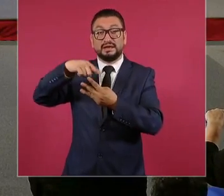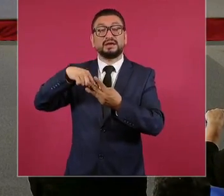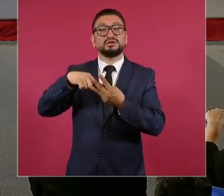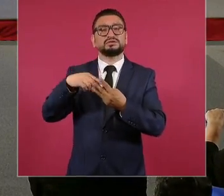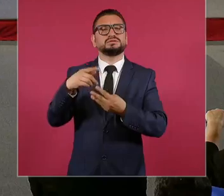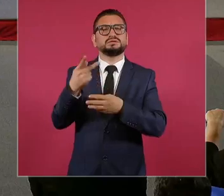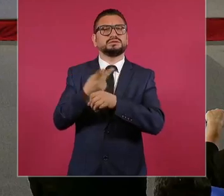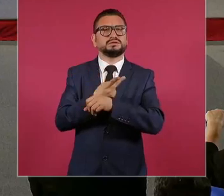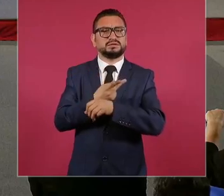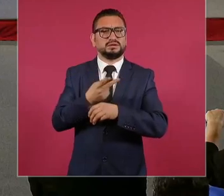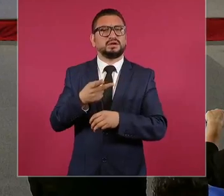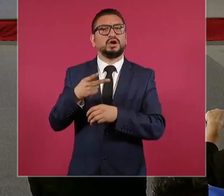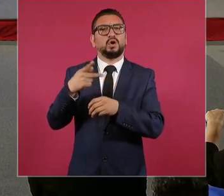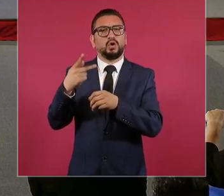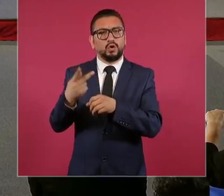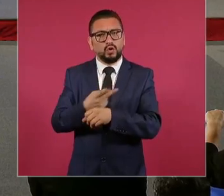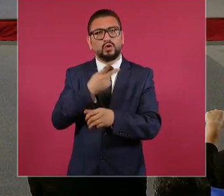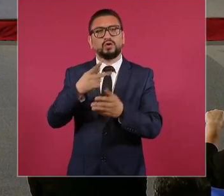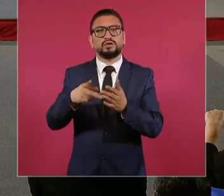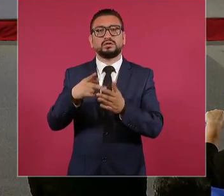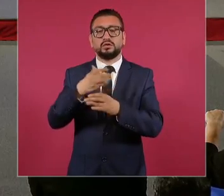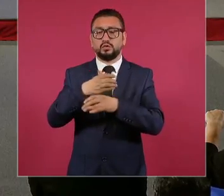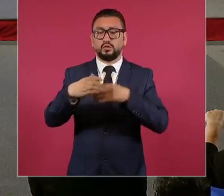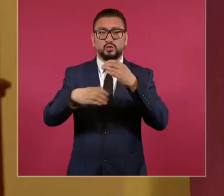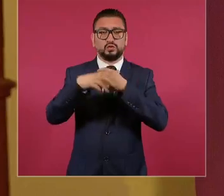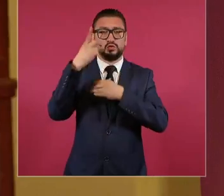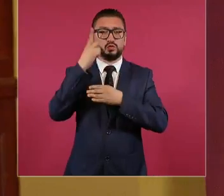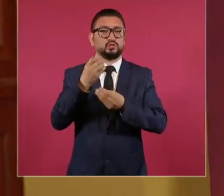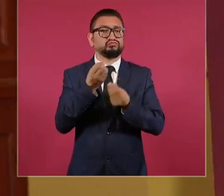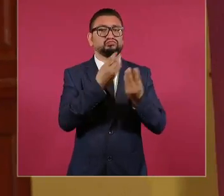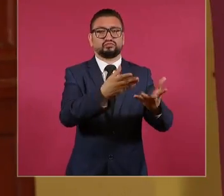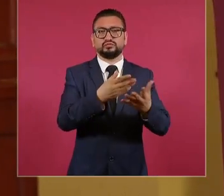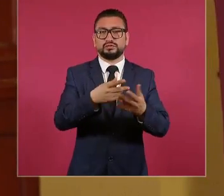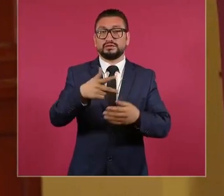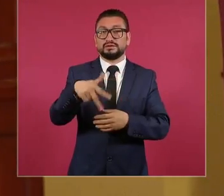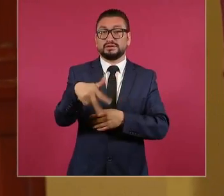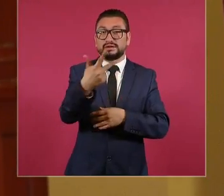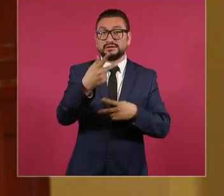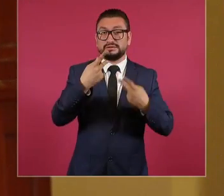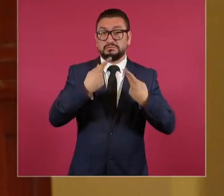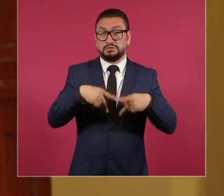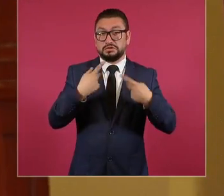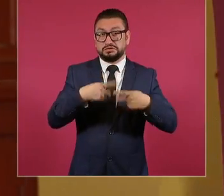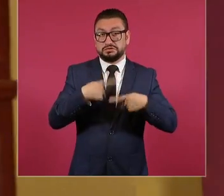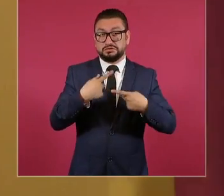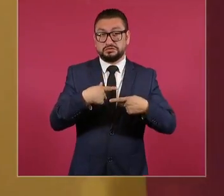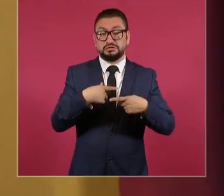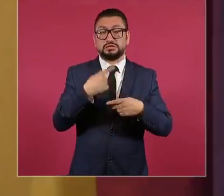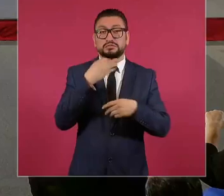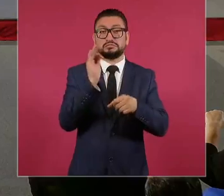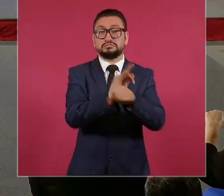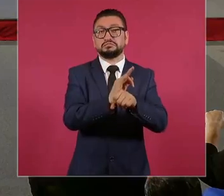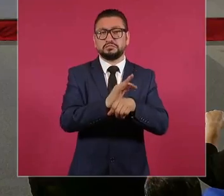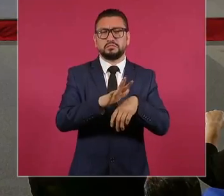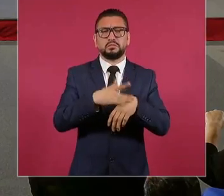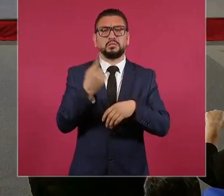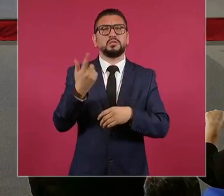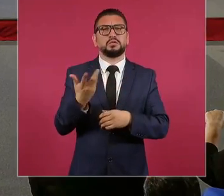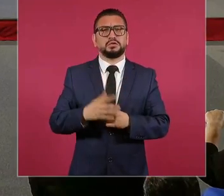las propiedades por medio de un amparo a 13 personas en las cuales